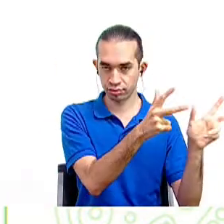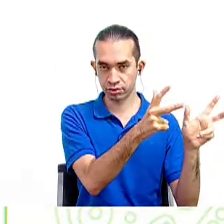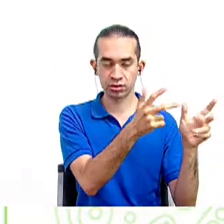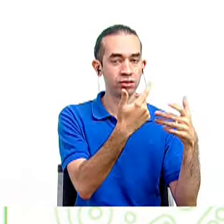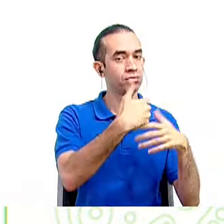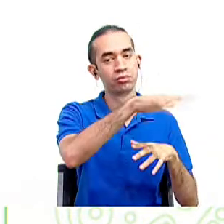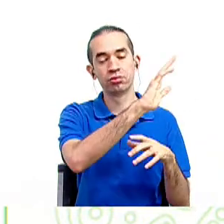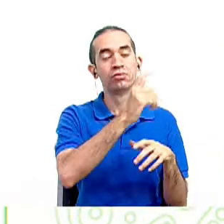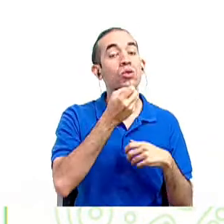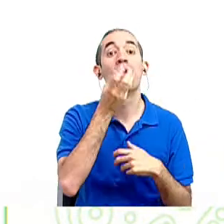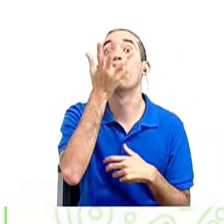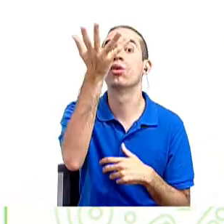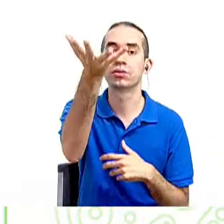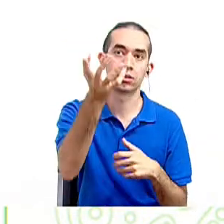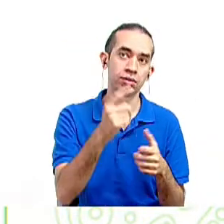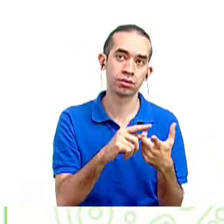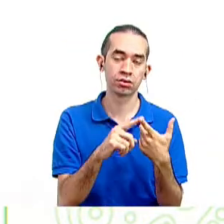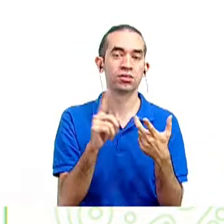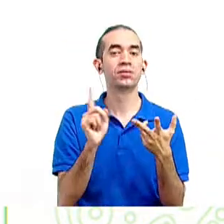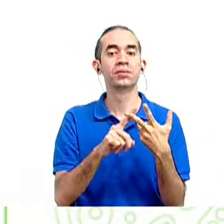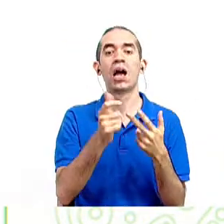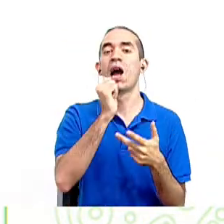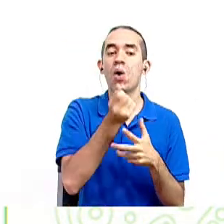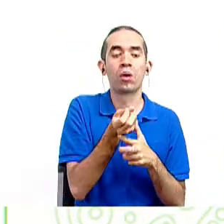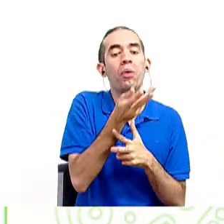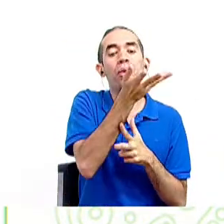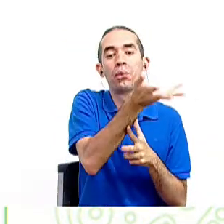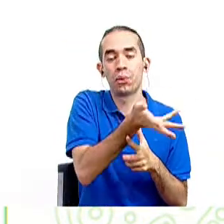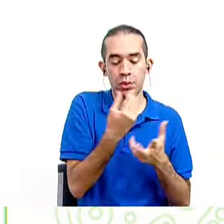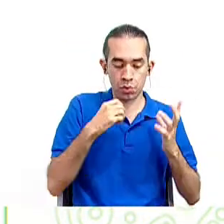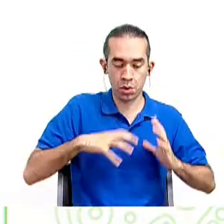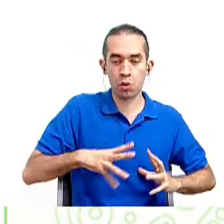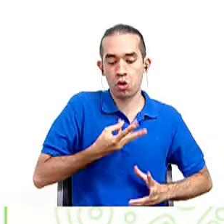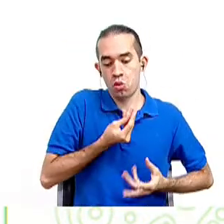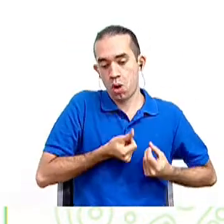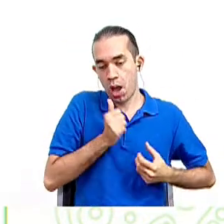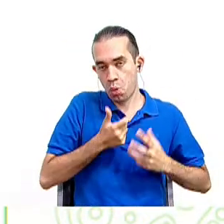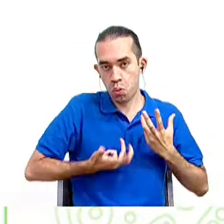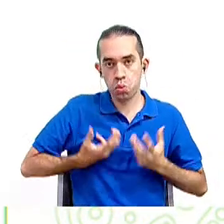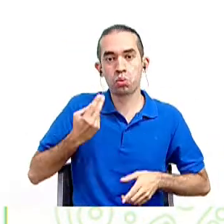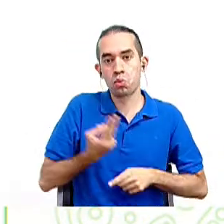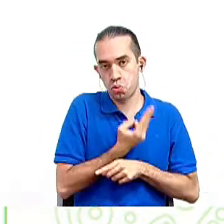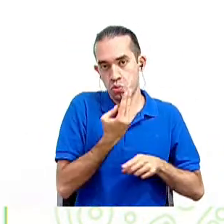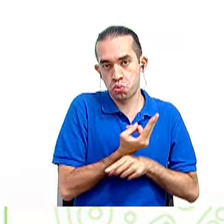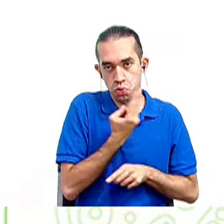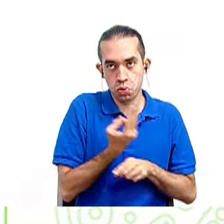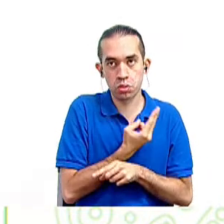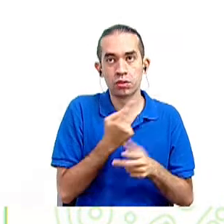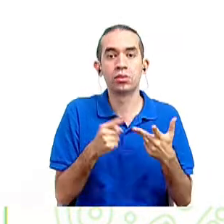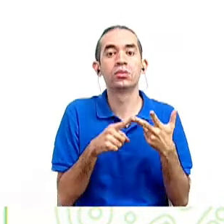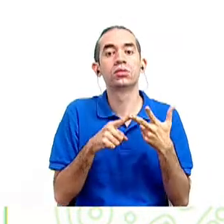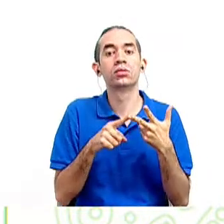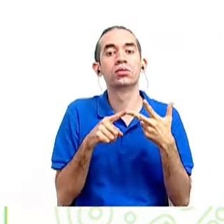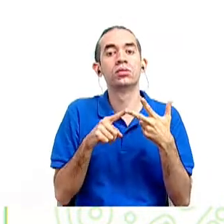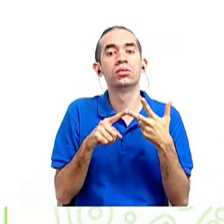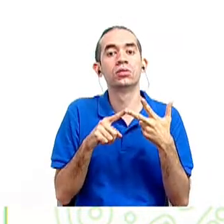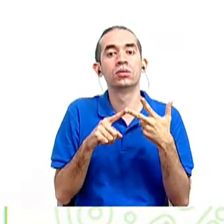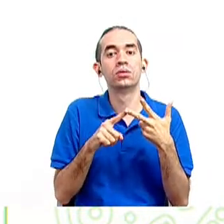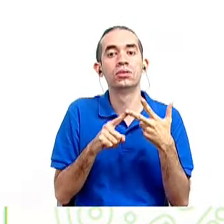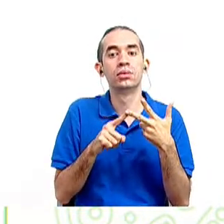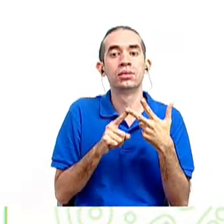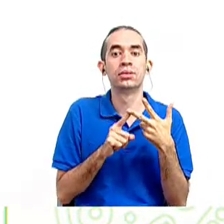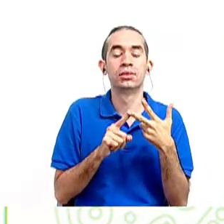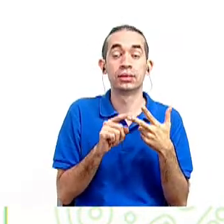boto cuando respiro. También se produce agua que queda dentro de nuestro cuerpo para utilizarla en otras cosas. Y también se